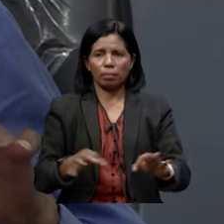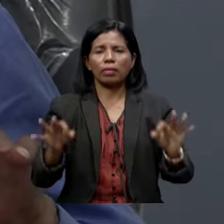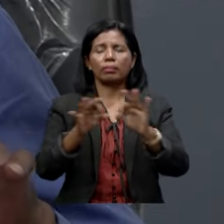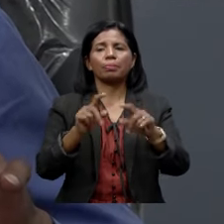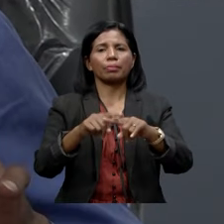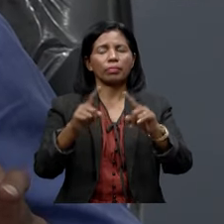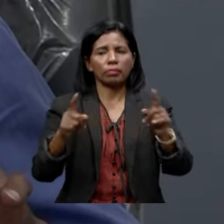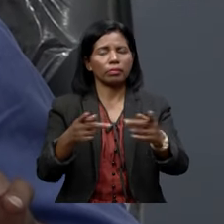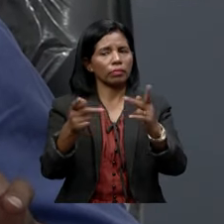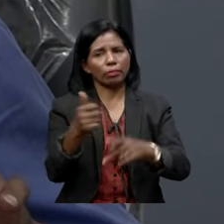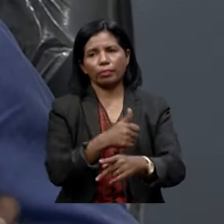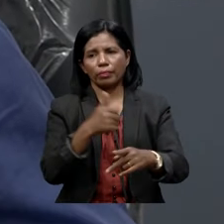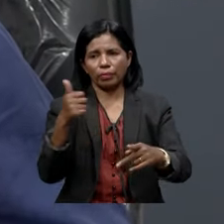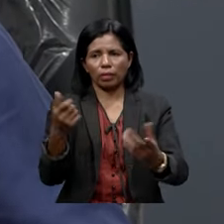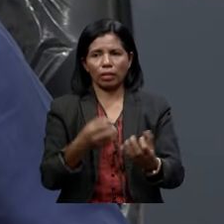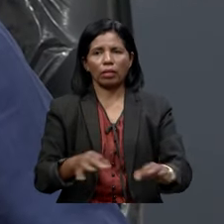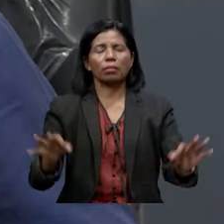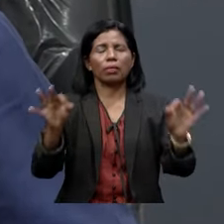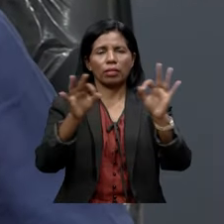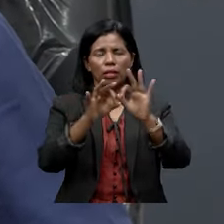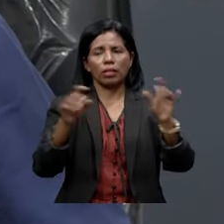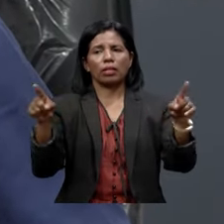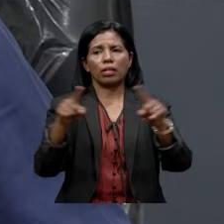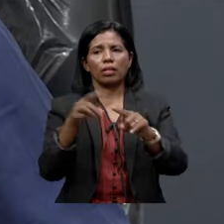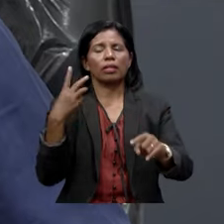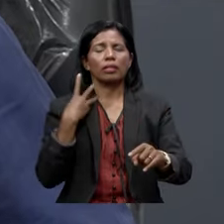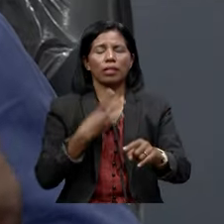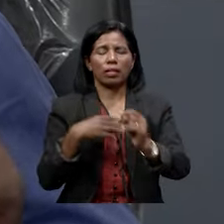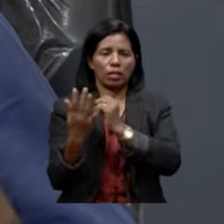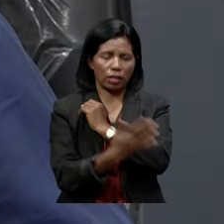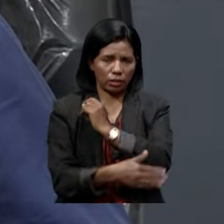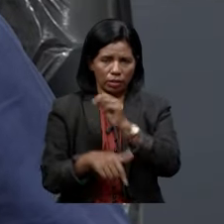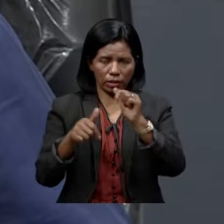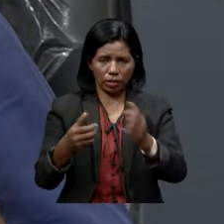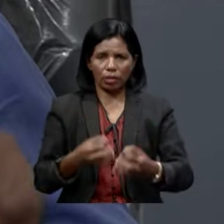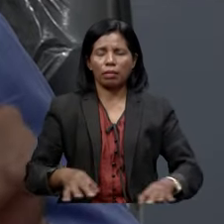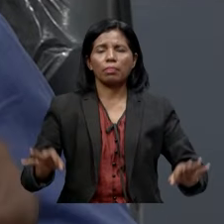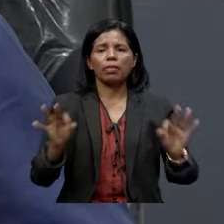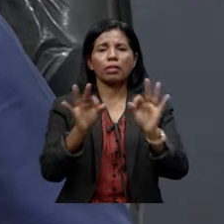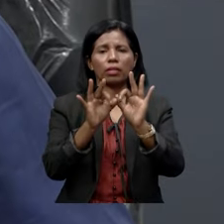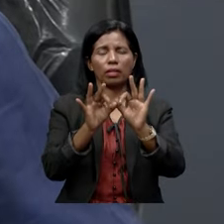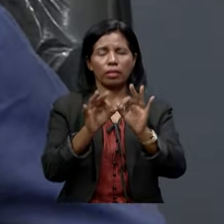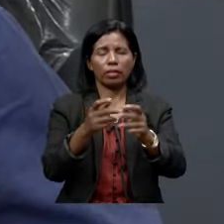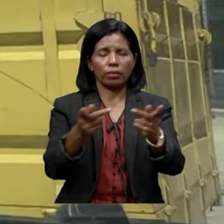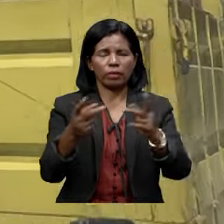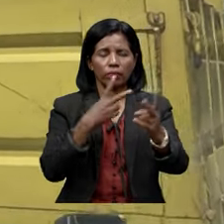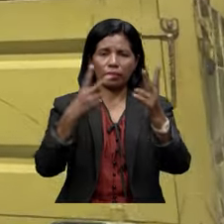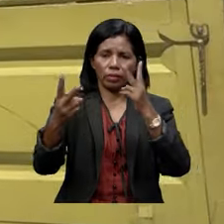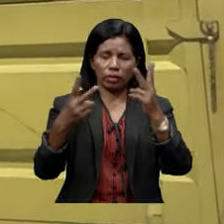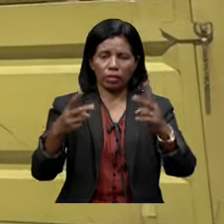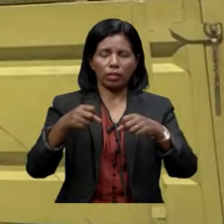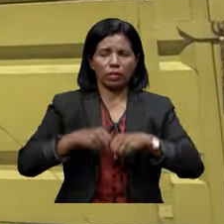be se torselu ke ne be ke importante li uma ka iha raida ne importante liu maka parte turismo ho parte